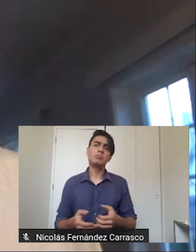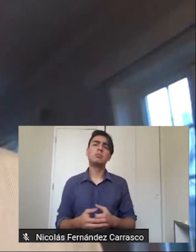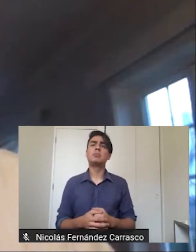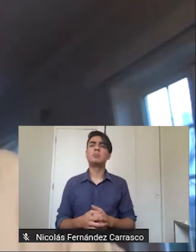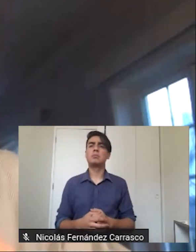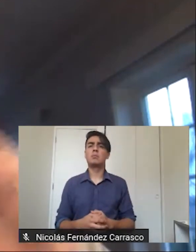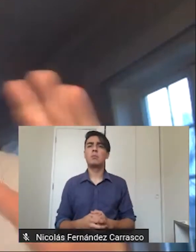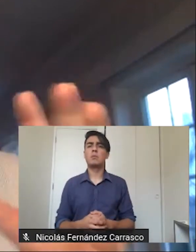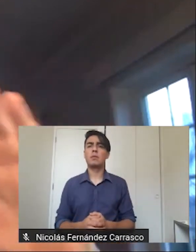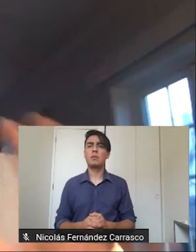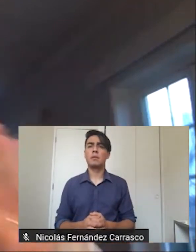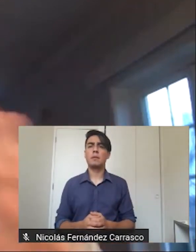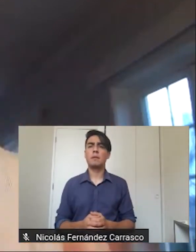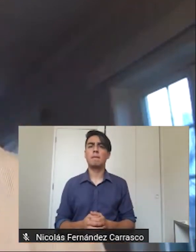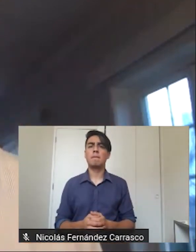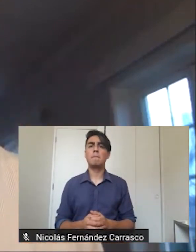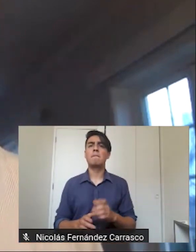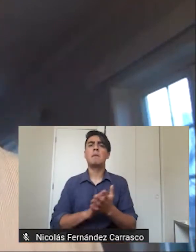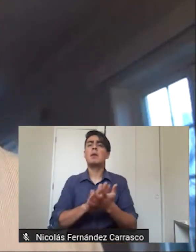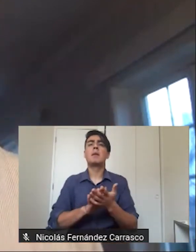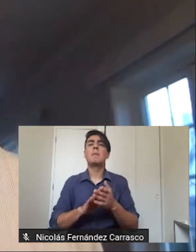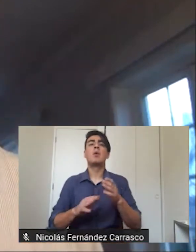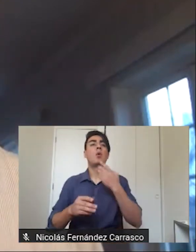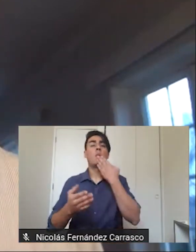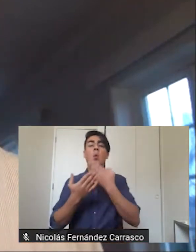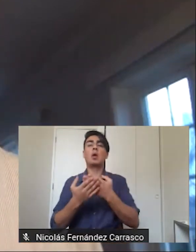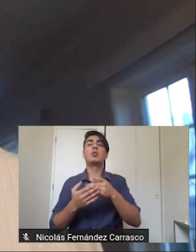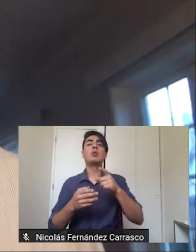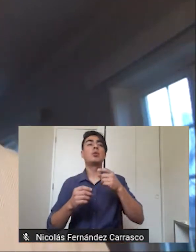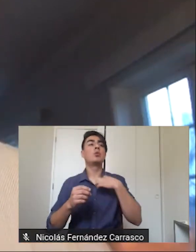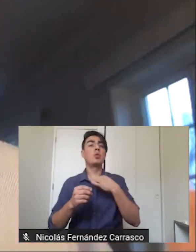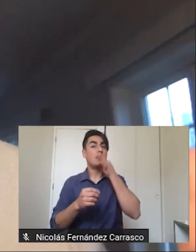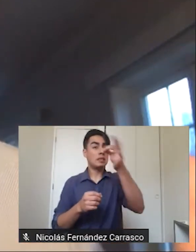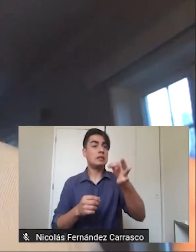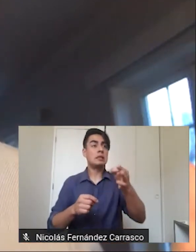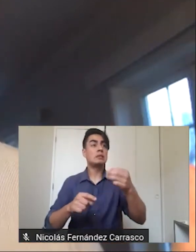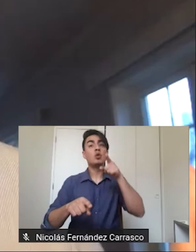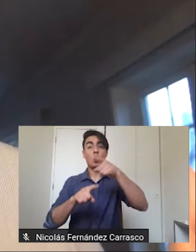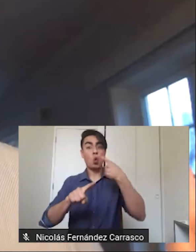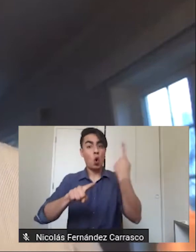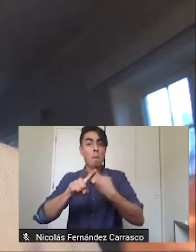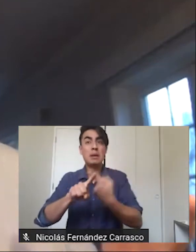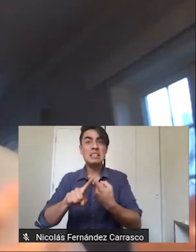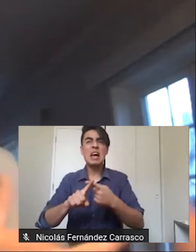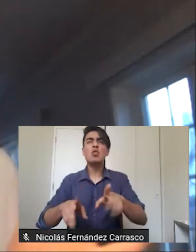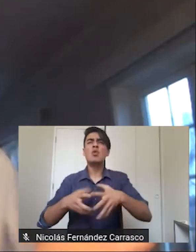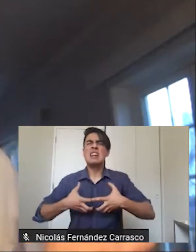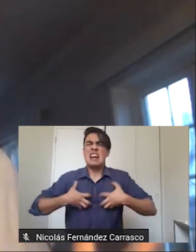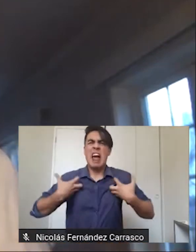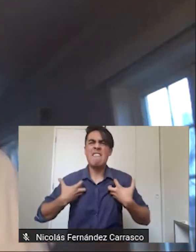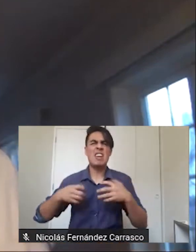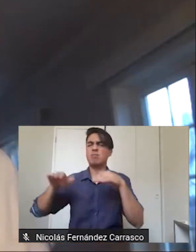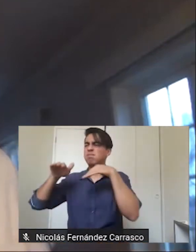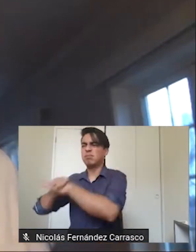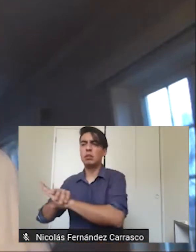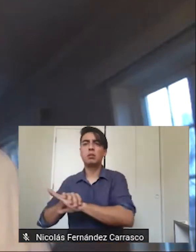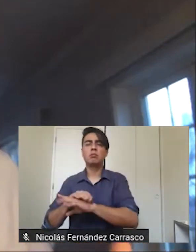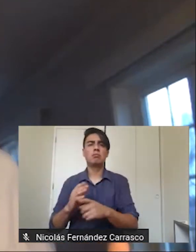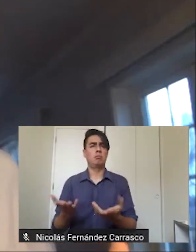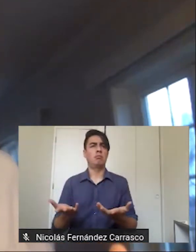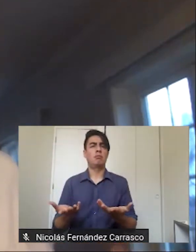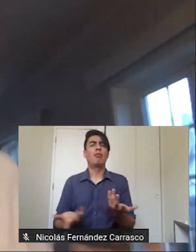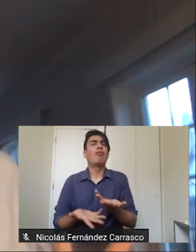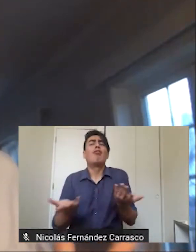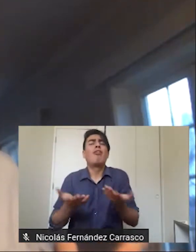gente, no traiga su rabia, ¿qué hace uno con la rabia? ¿Dónde la pone? Si